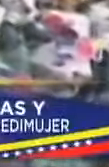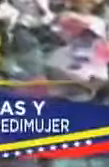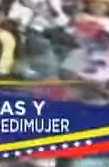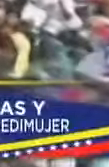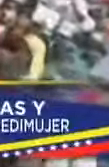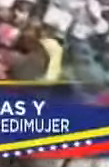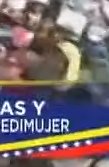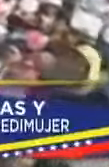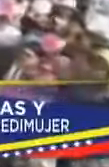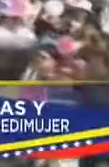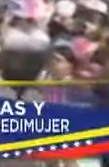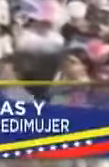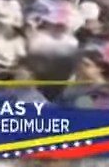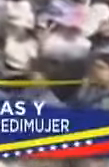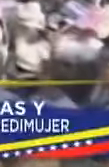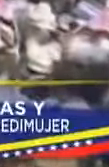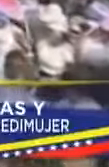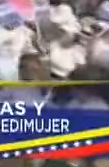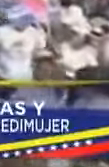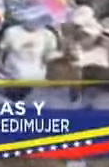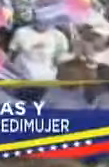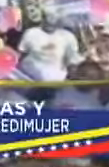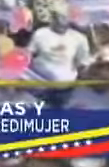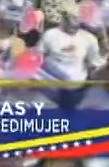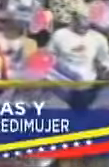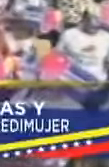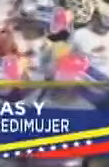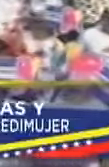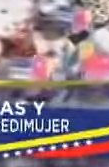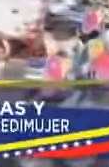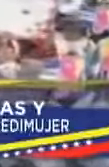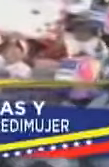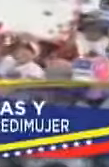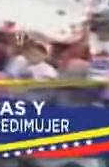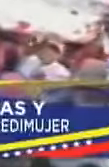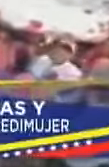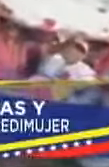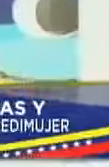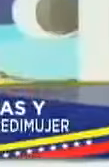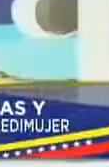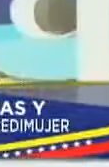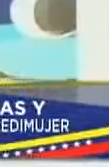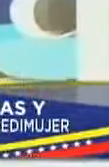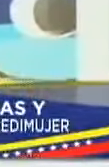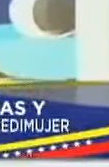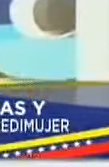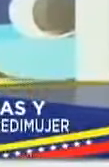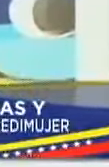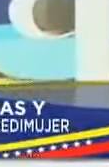Mi abrazo amoroso a todas ustedes, mujeres. Feliz de estar aquí.